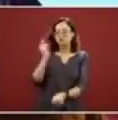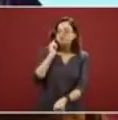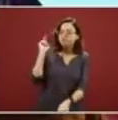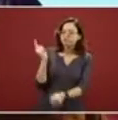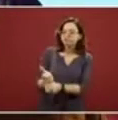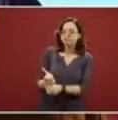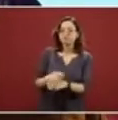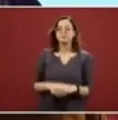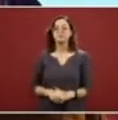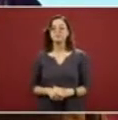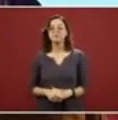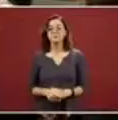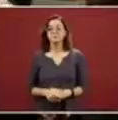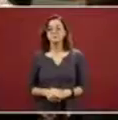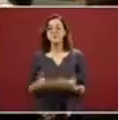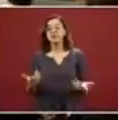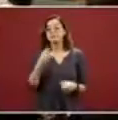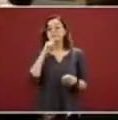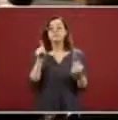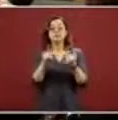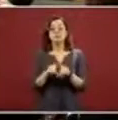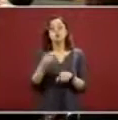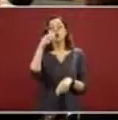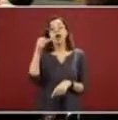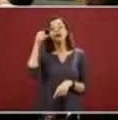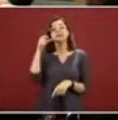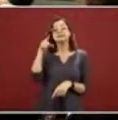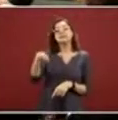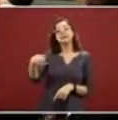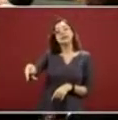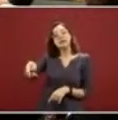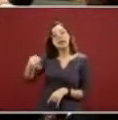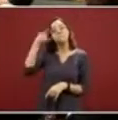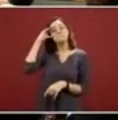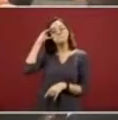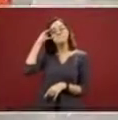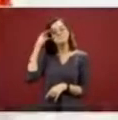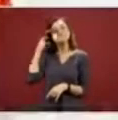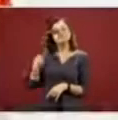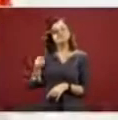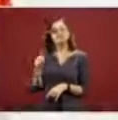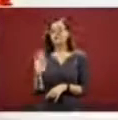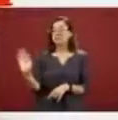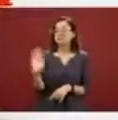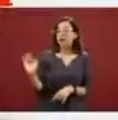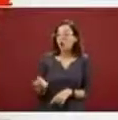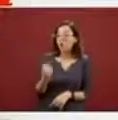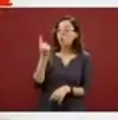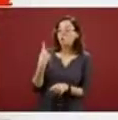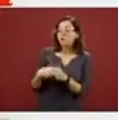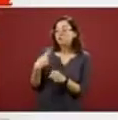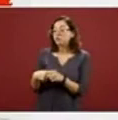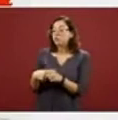finalmente un caso. Y bueno, ya veíamos ayer cómo Campeche se sumaba con un caso sospechoso, pero que está en verde,